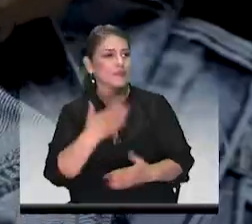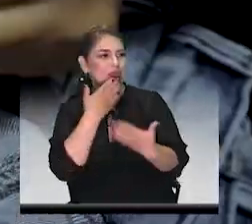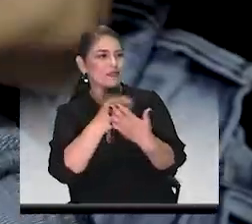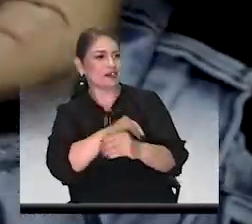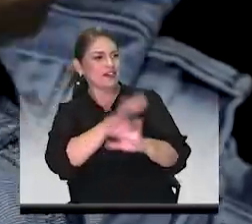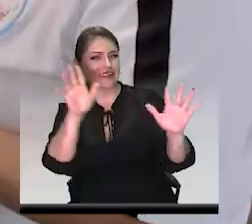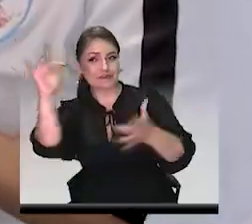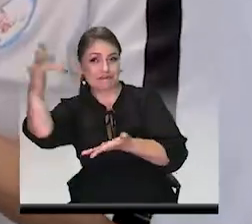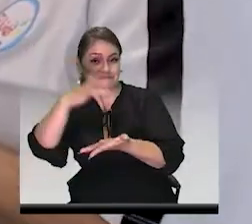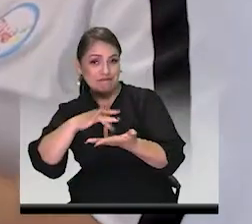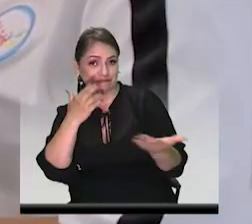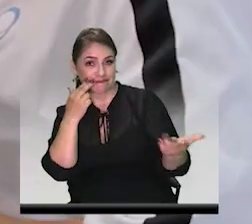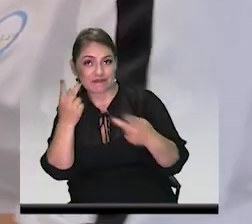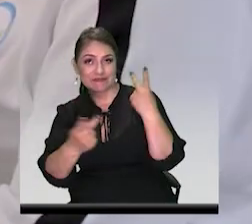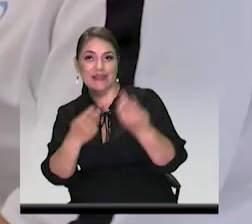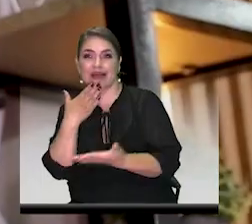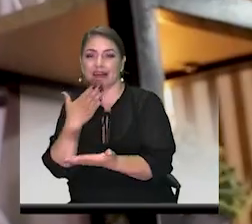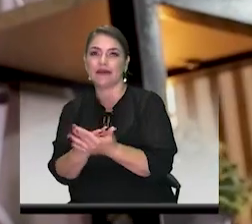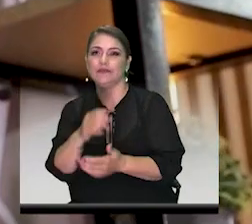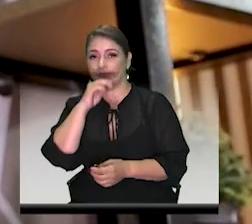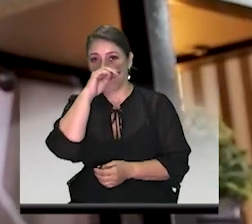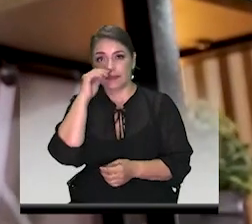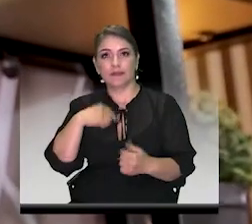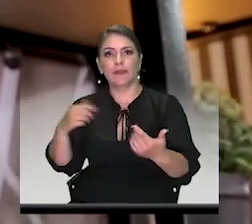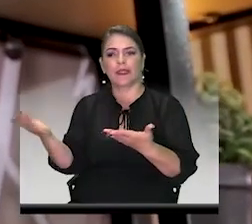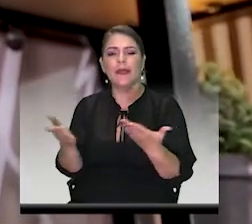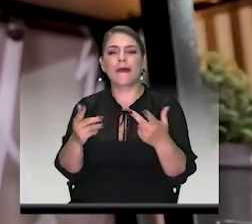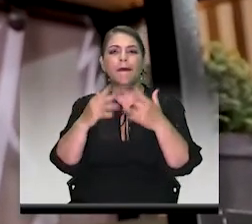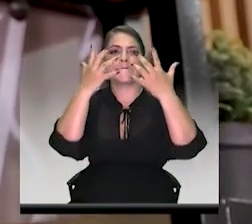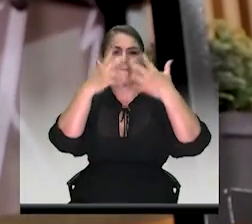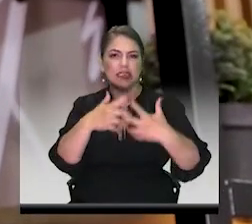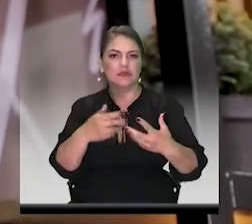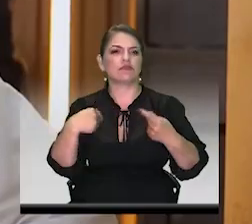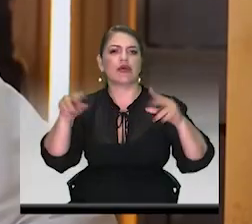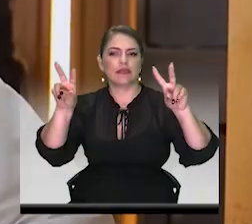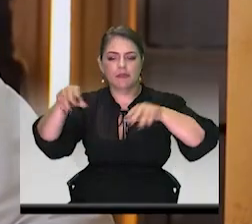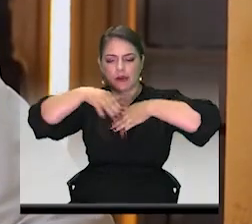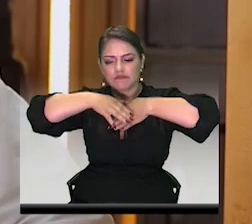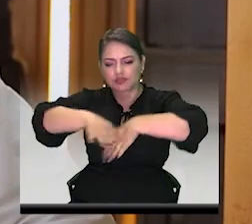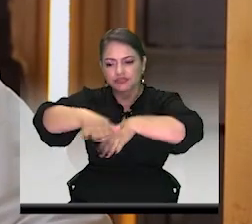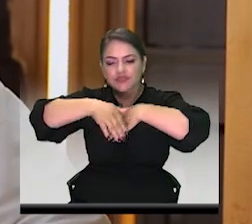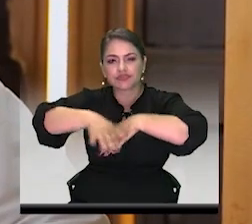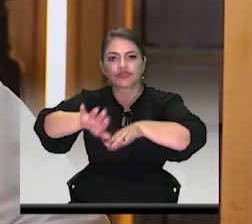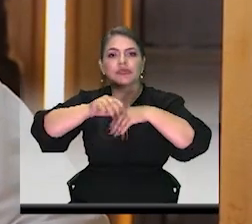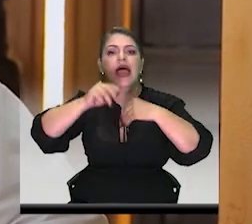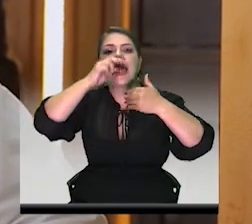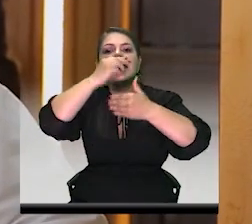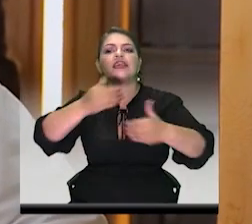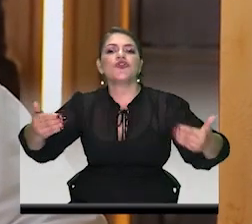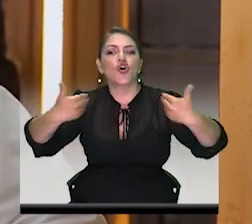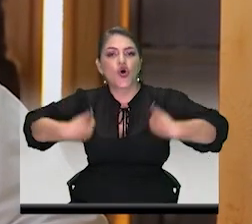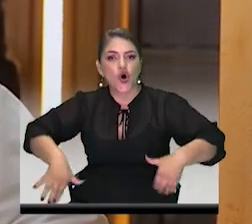visita. Nuestra empresa se dedica a la confección y comercialización de prendas de vestir de niño.